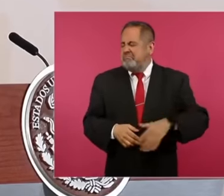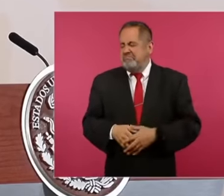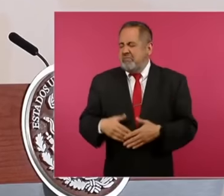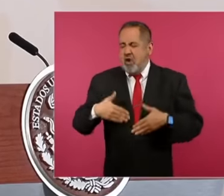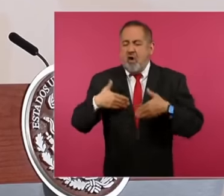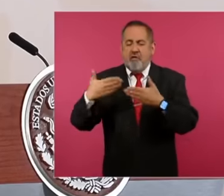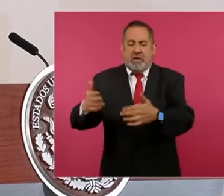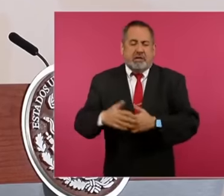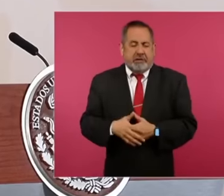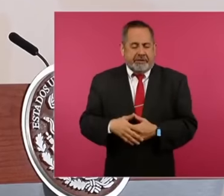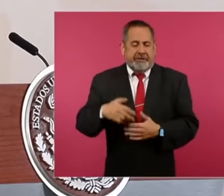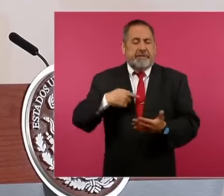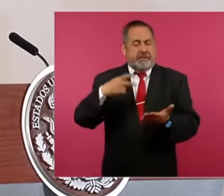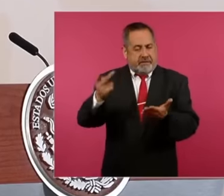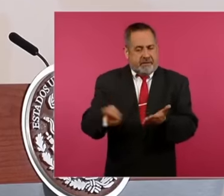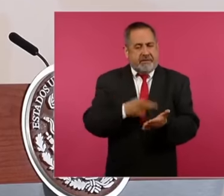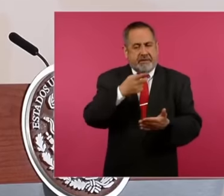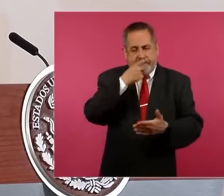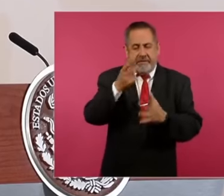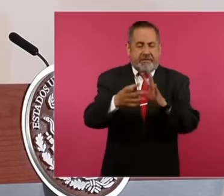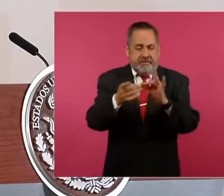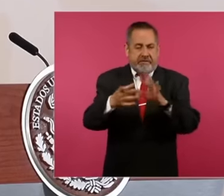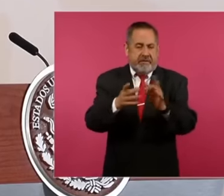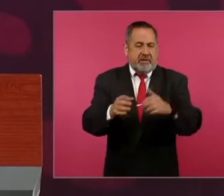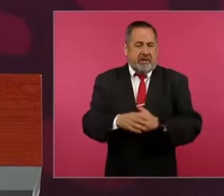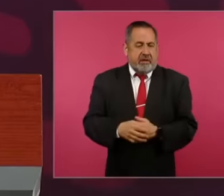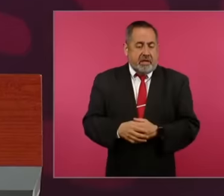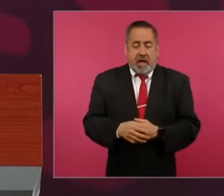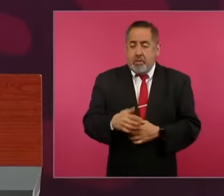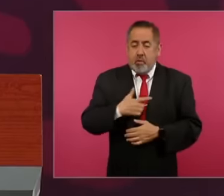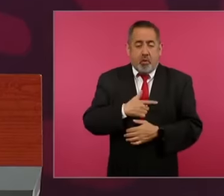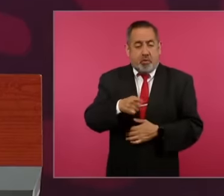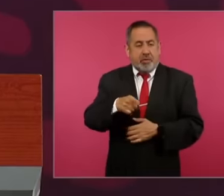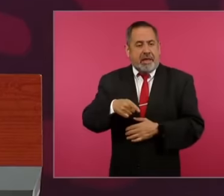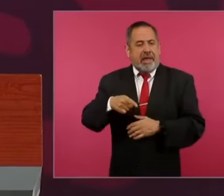Por eso, repito, me gustó muchísimo lo del metro.